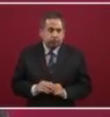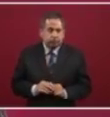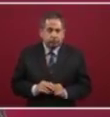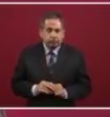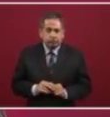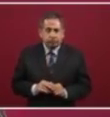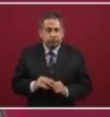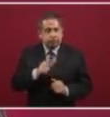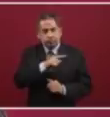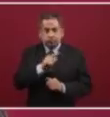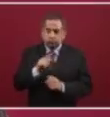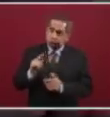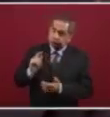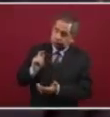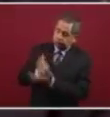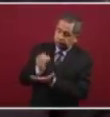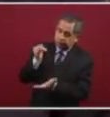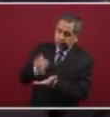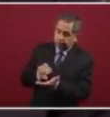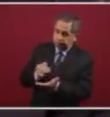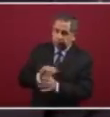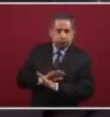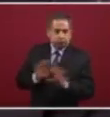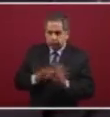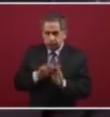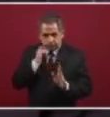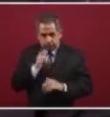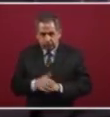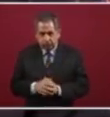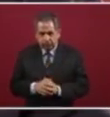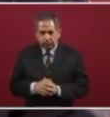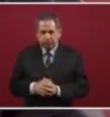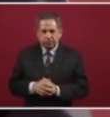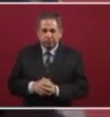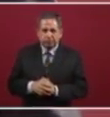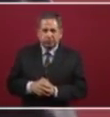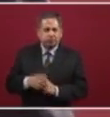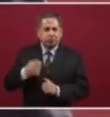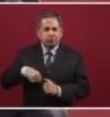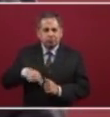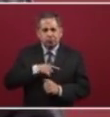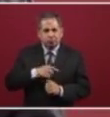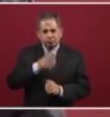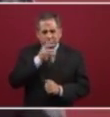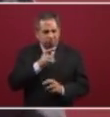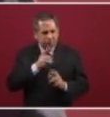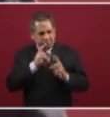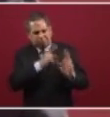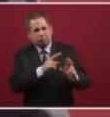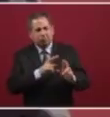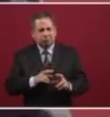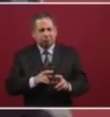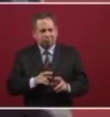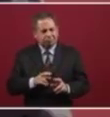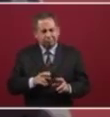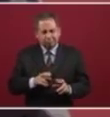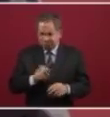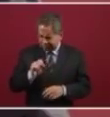que se apliquen aranceles. Y no es que no tengamos nosotros cómo responder.